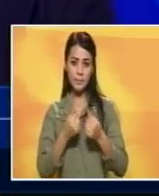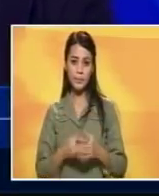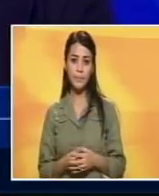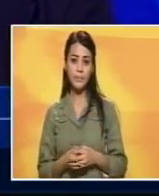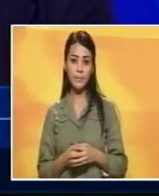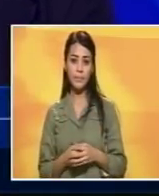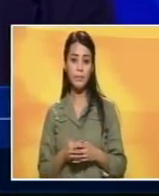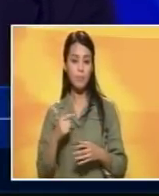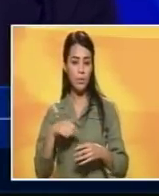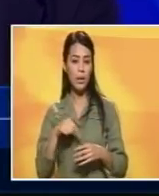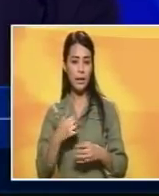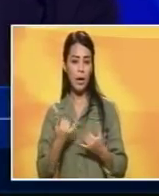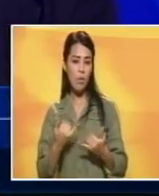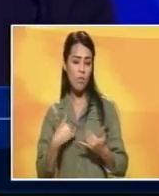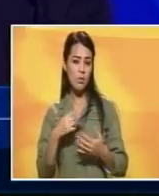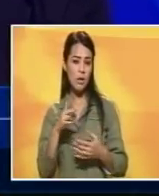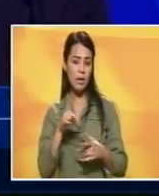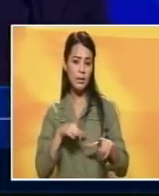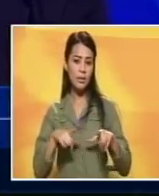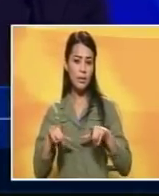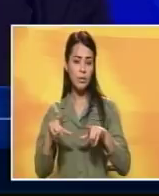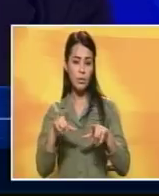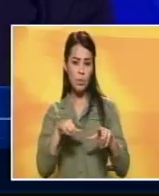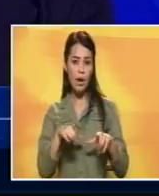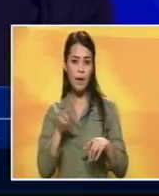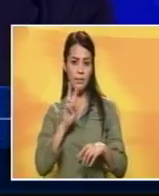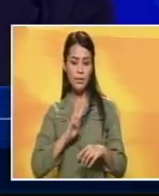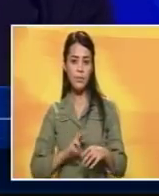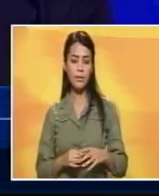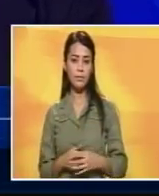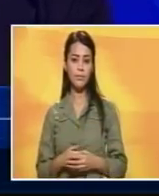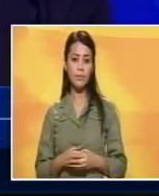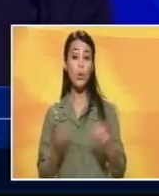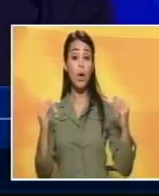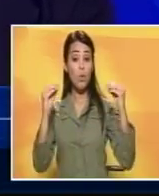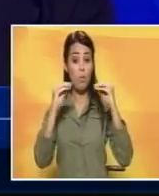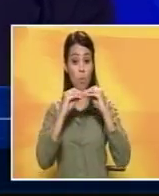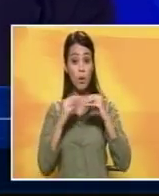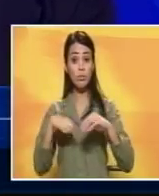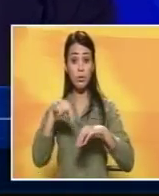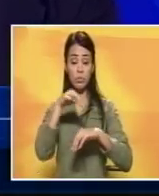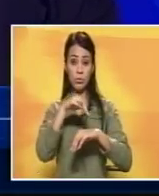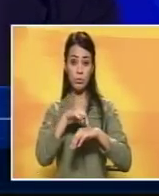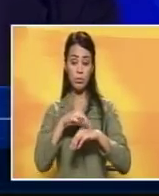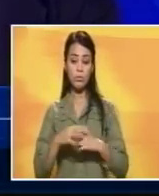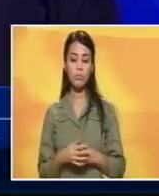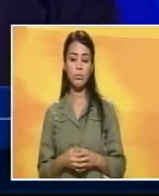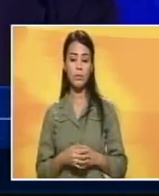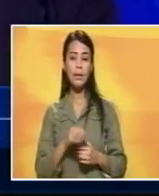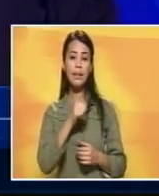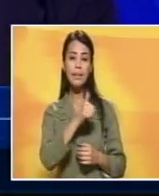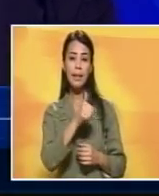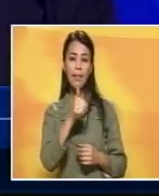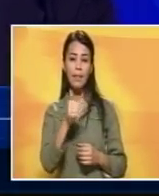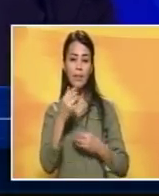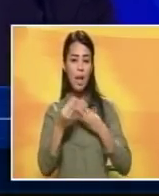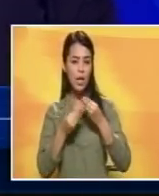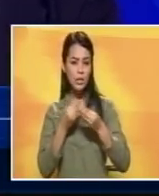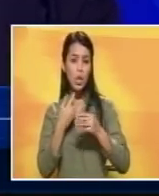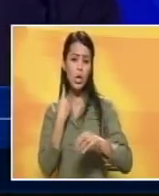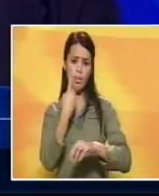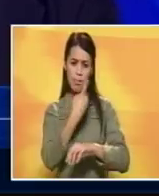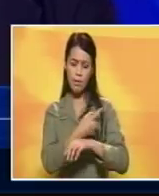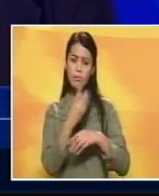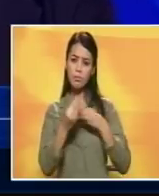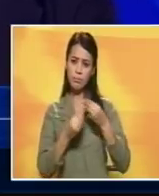que atraviesa este sector en el país. Un gran acuerdo nacional. Y un gran acuerdo nacional donde cada quien se ponga a hacer lo que debe